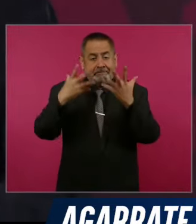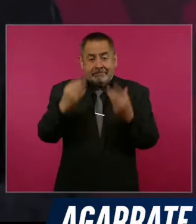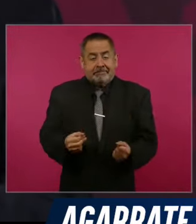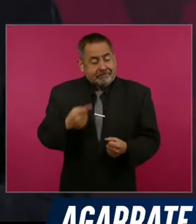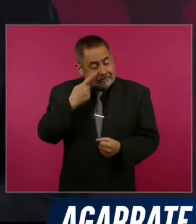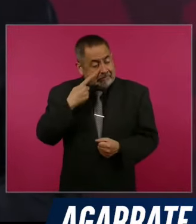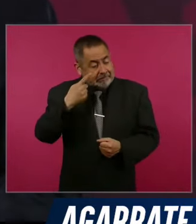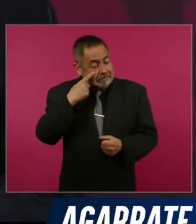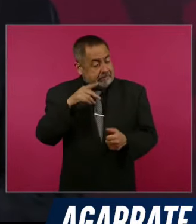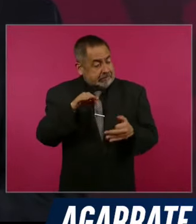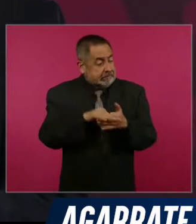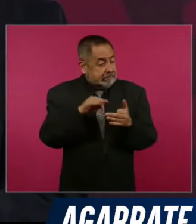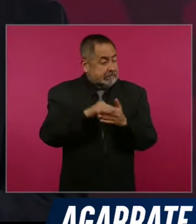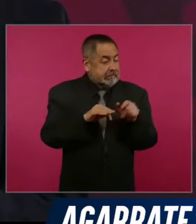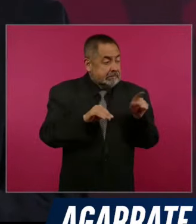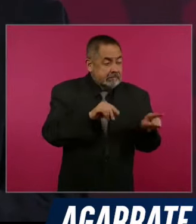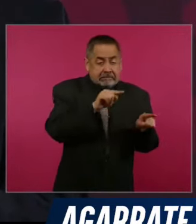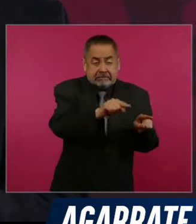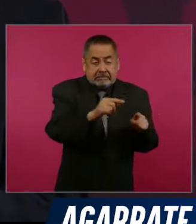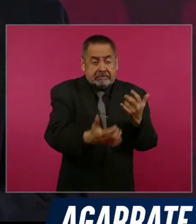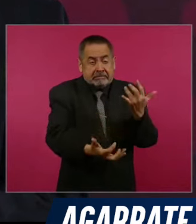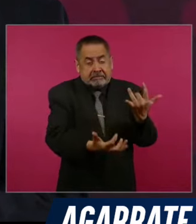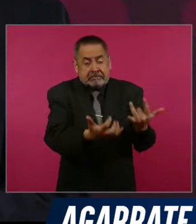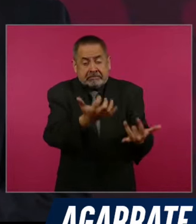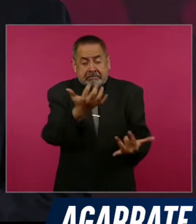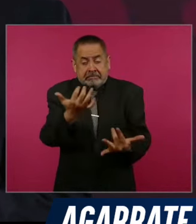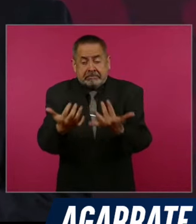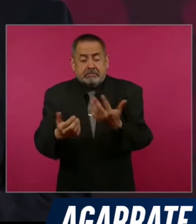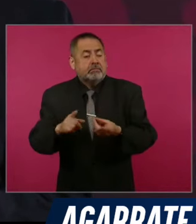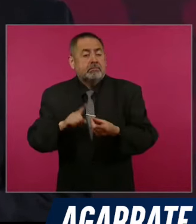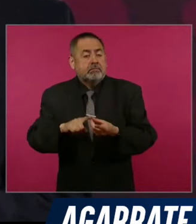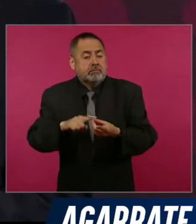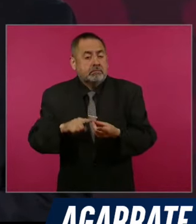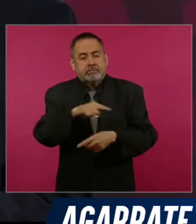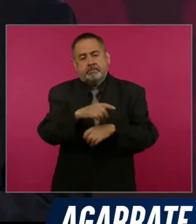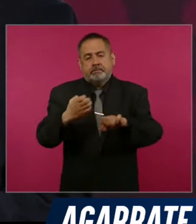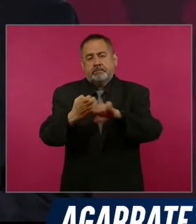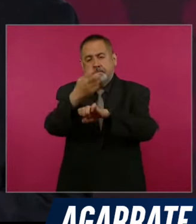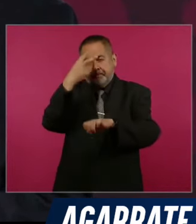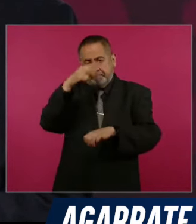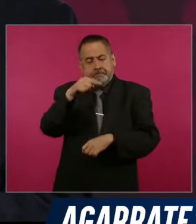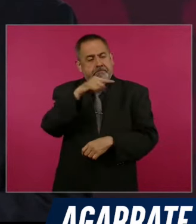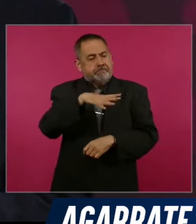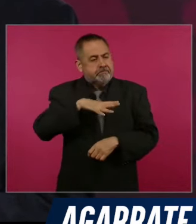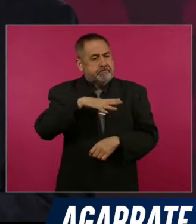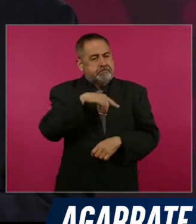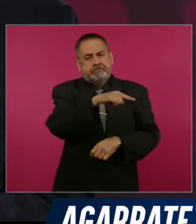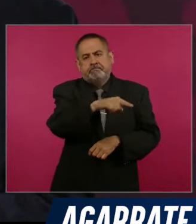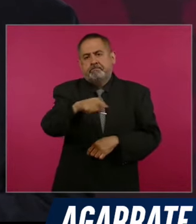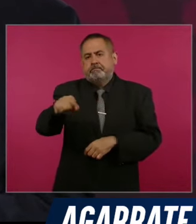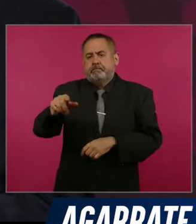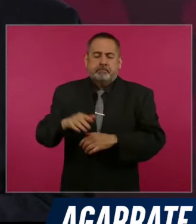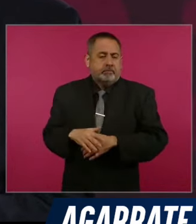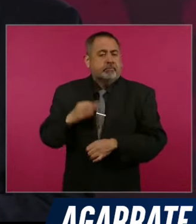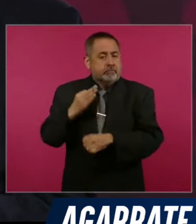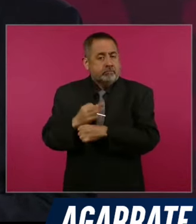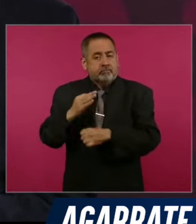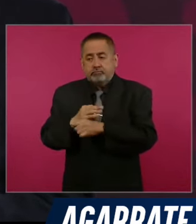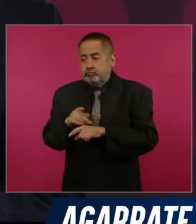incendios registrados es en el Estado de México y está